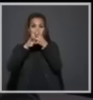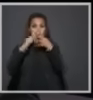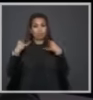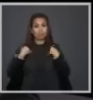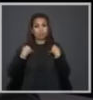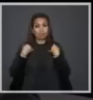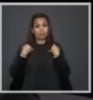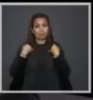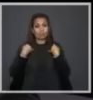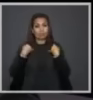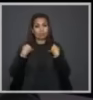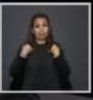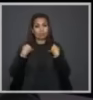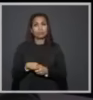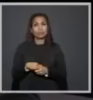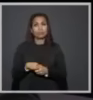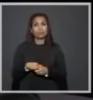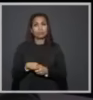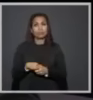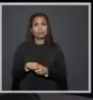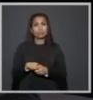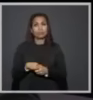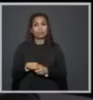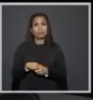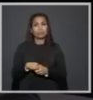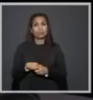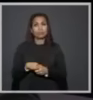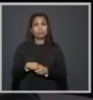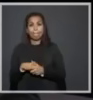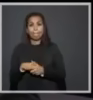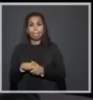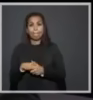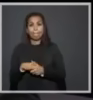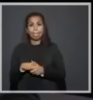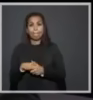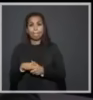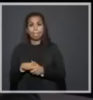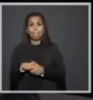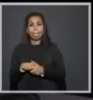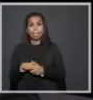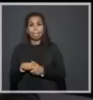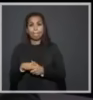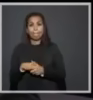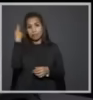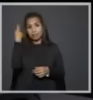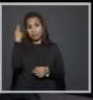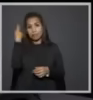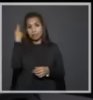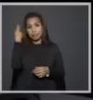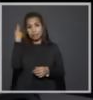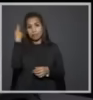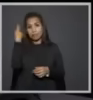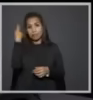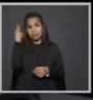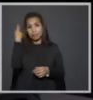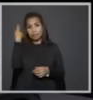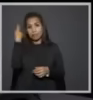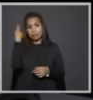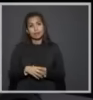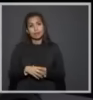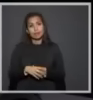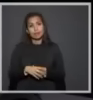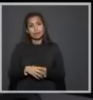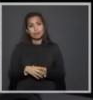muchos inocentes. Entonces, vamos a revisar esto bien y